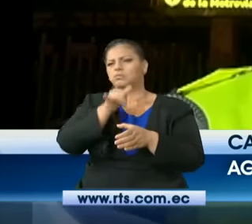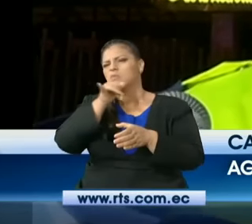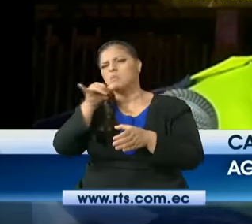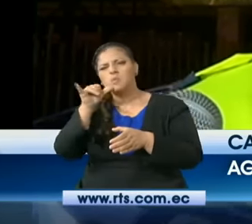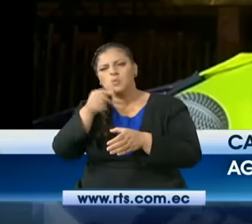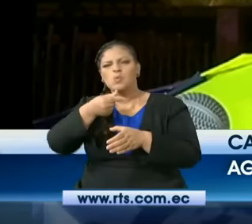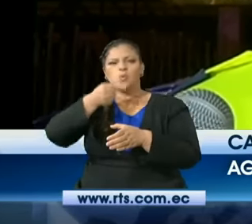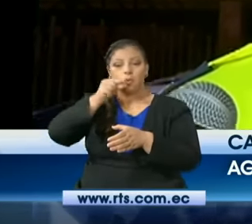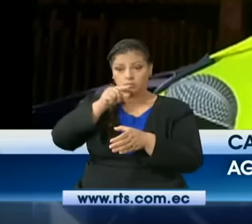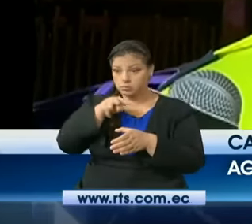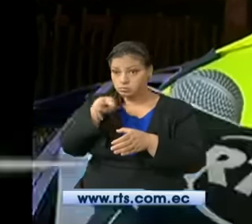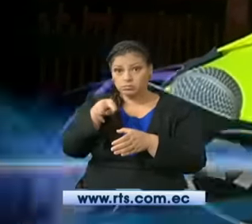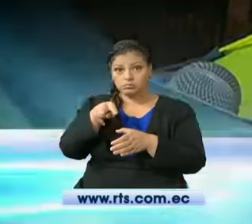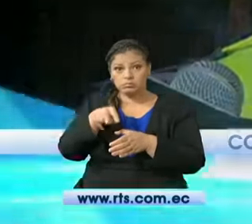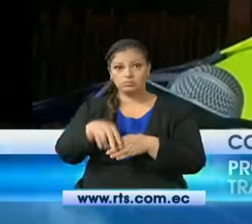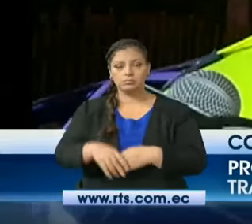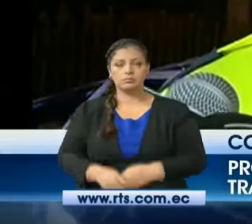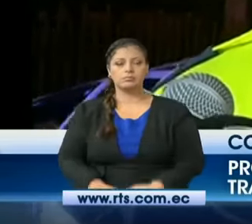licor dentro?